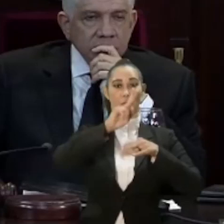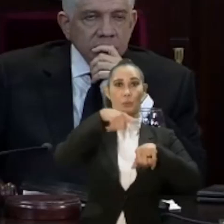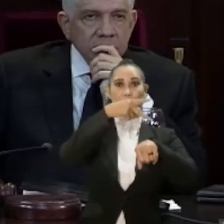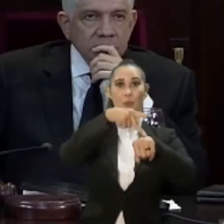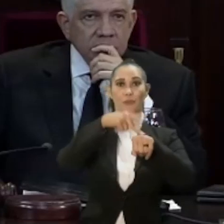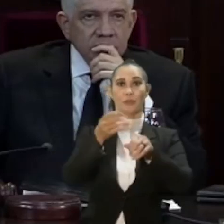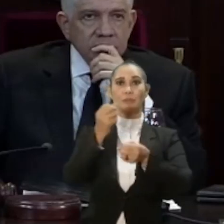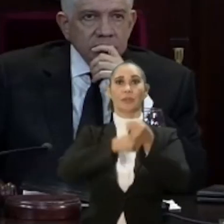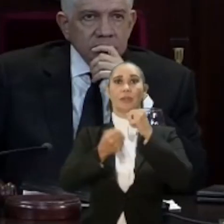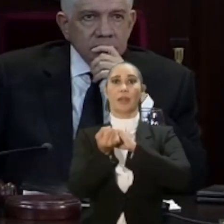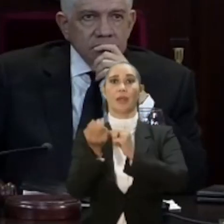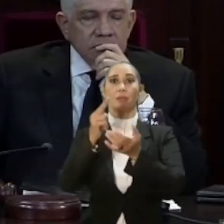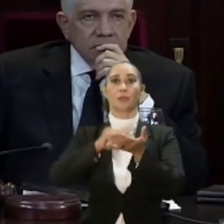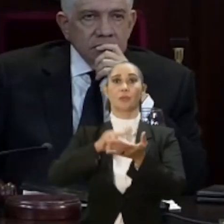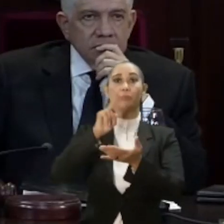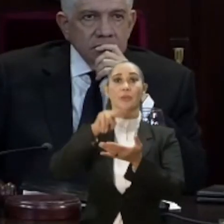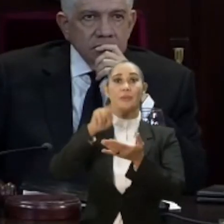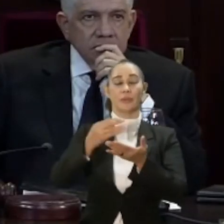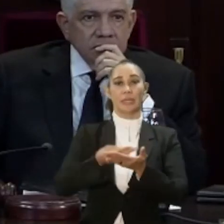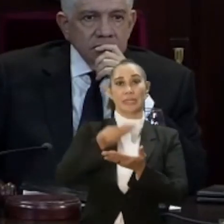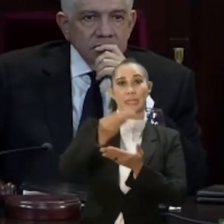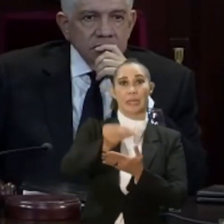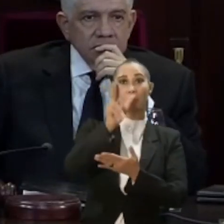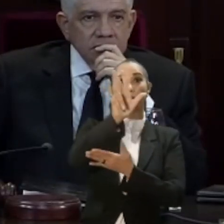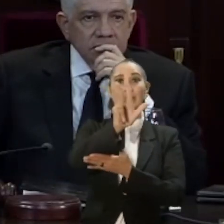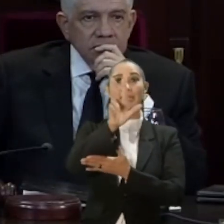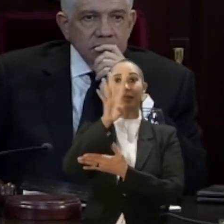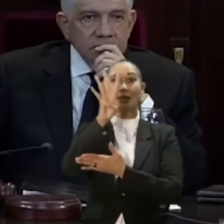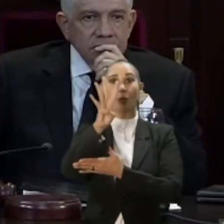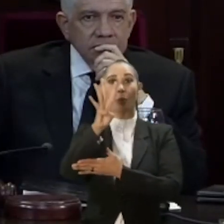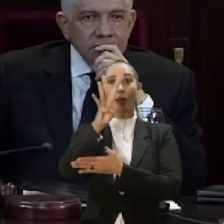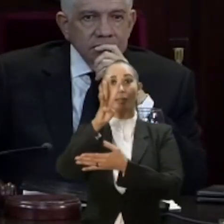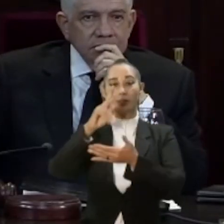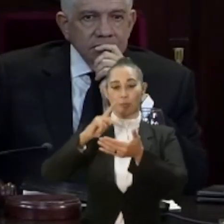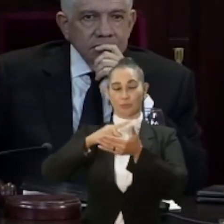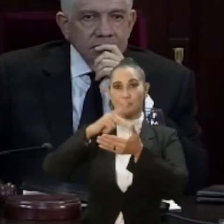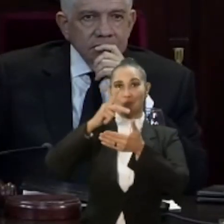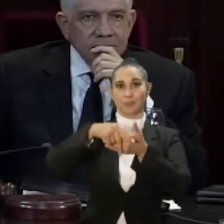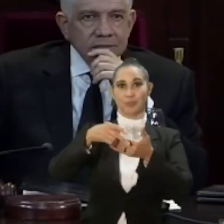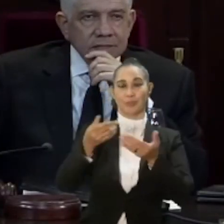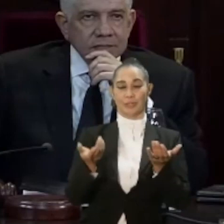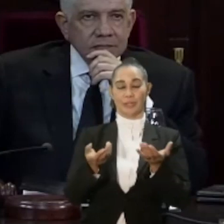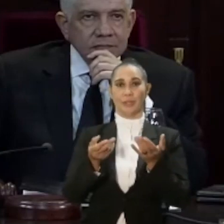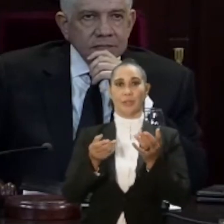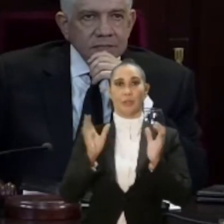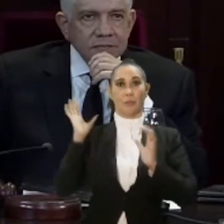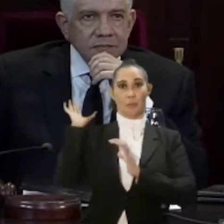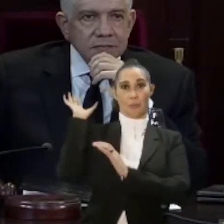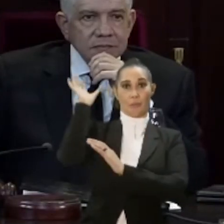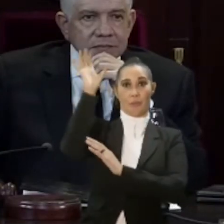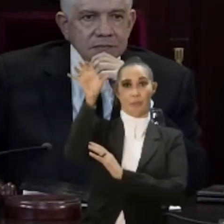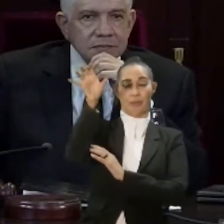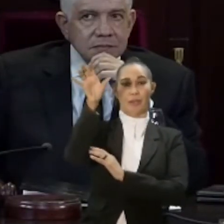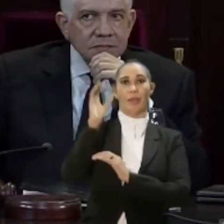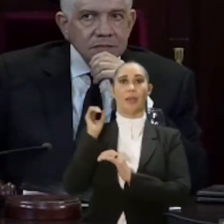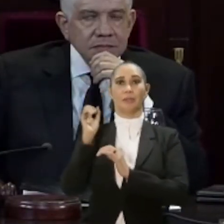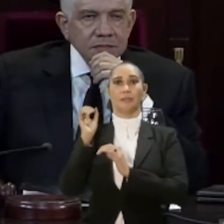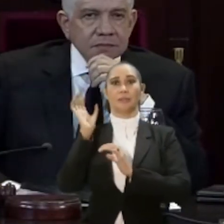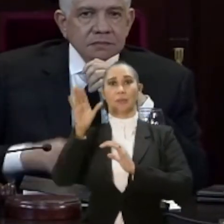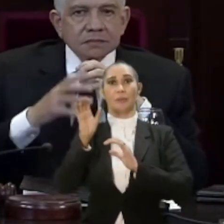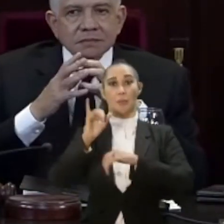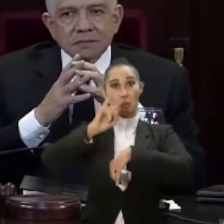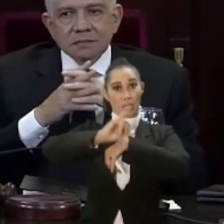en 2022, entregamos 34 obras también de este tipo, como polideportivos, canchas de baloncesto,